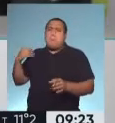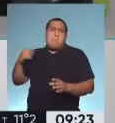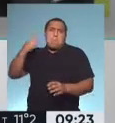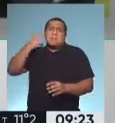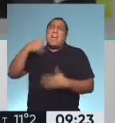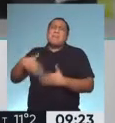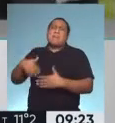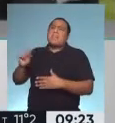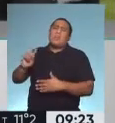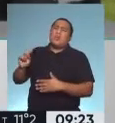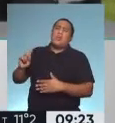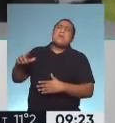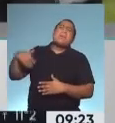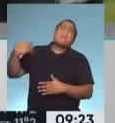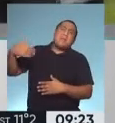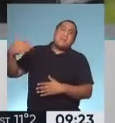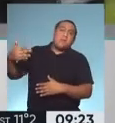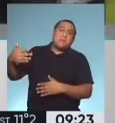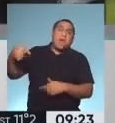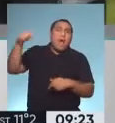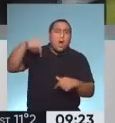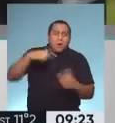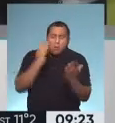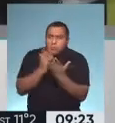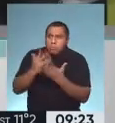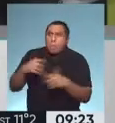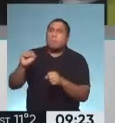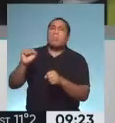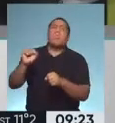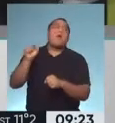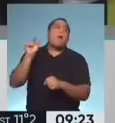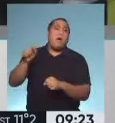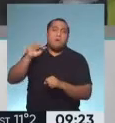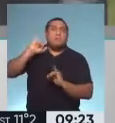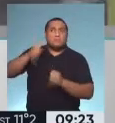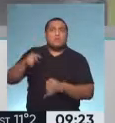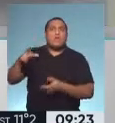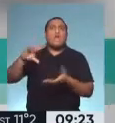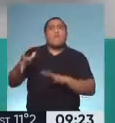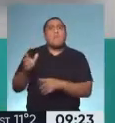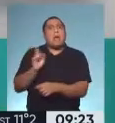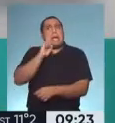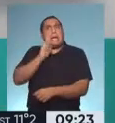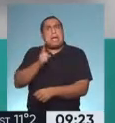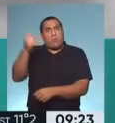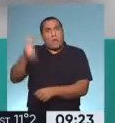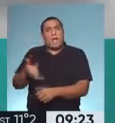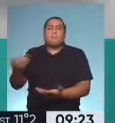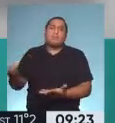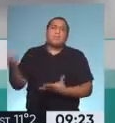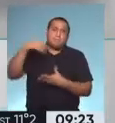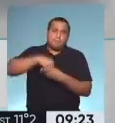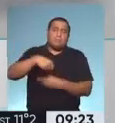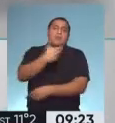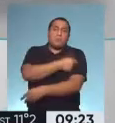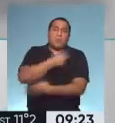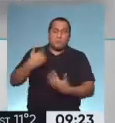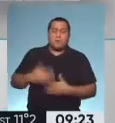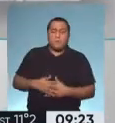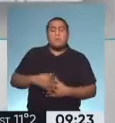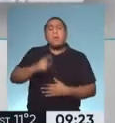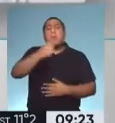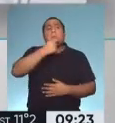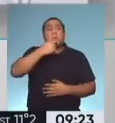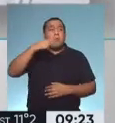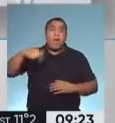estudios no se les consideraba población de riesgo ahora me imagino en casa viéndonos a quizás a una de las mujeres de las